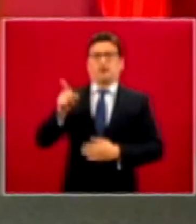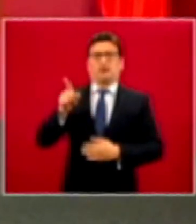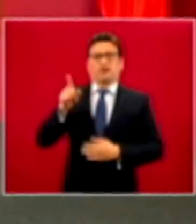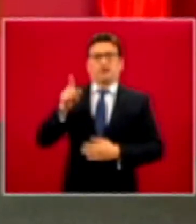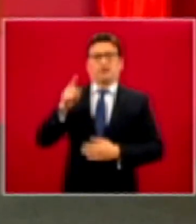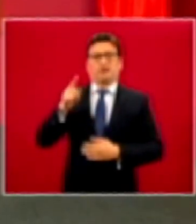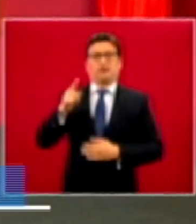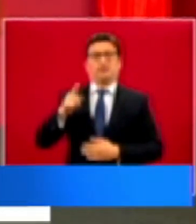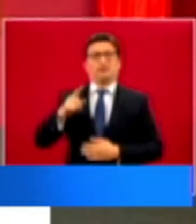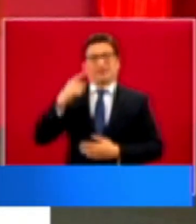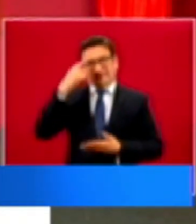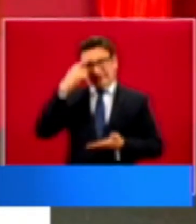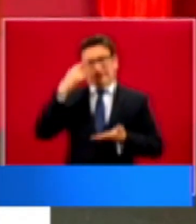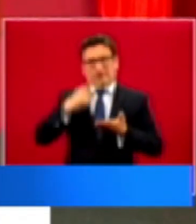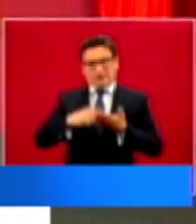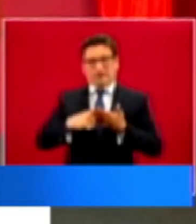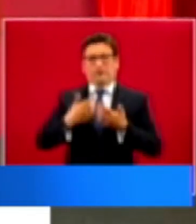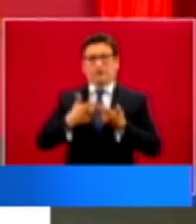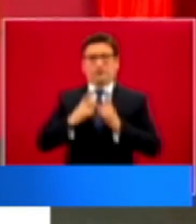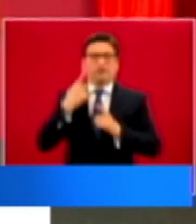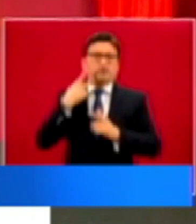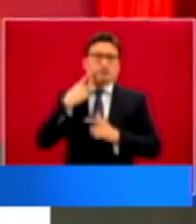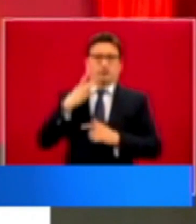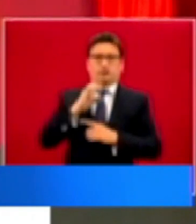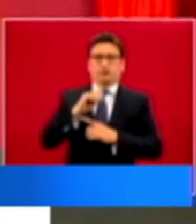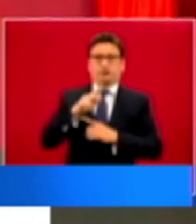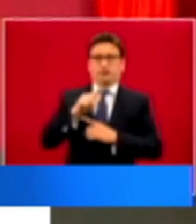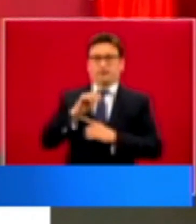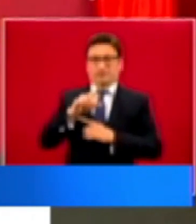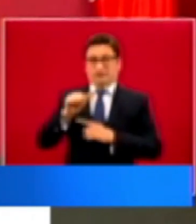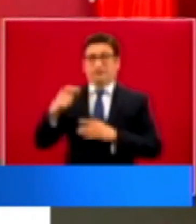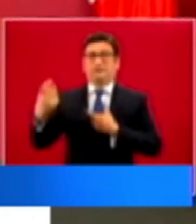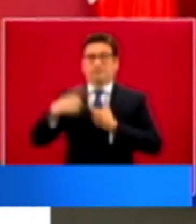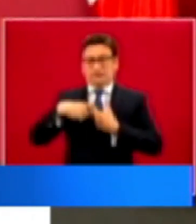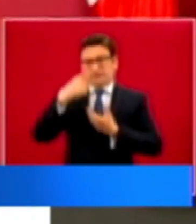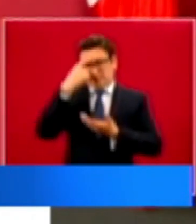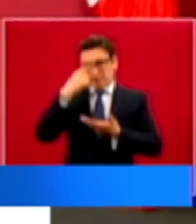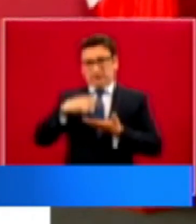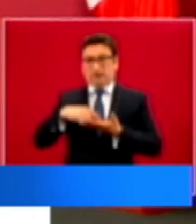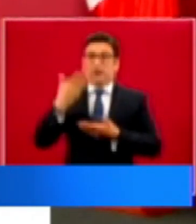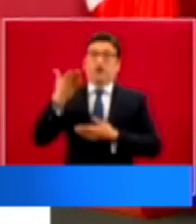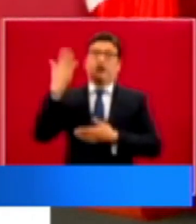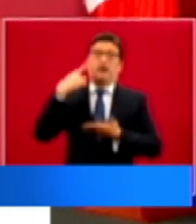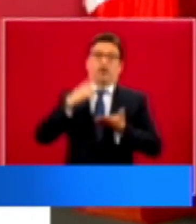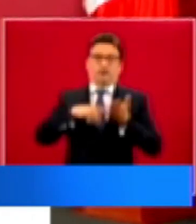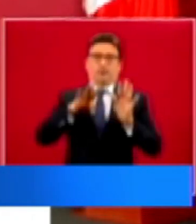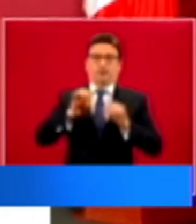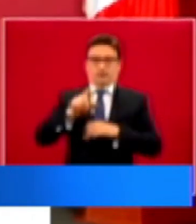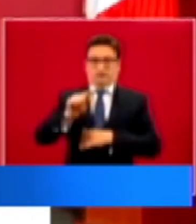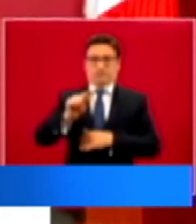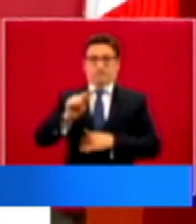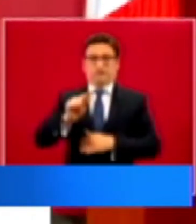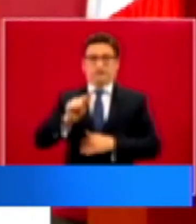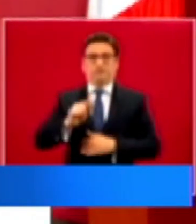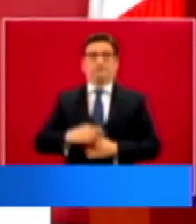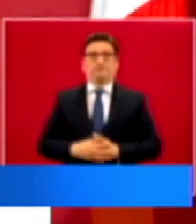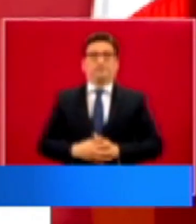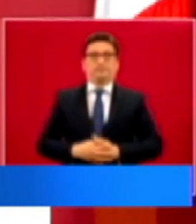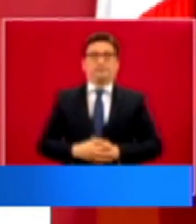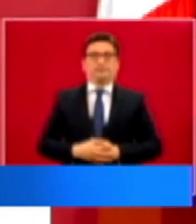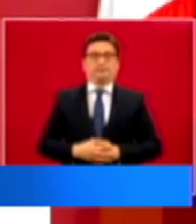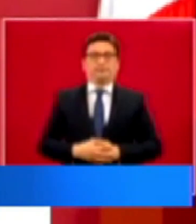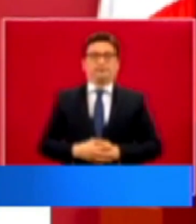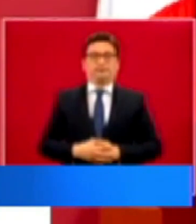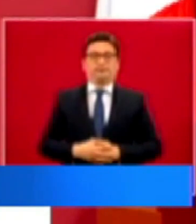la corrupción. El presidente divide a los mexicanos en dos bandos, los que lo apoyan y los que lo